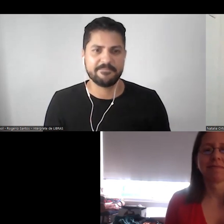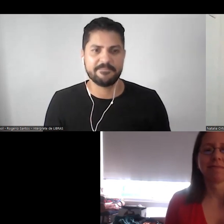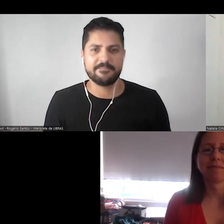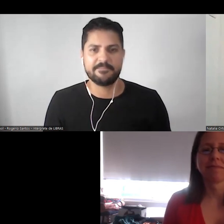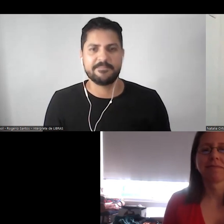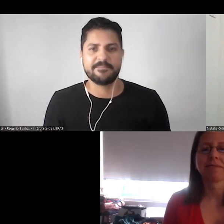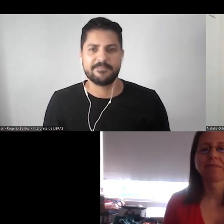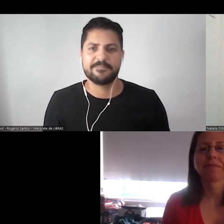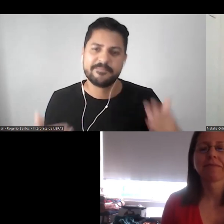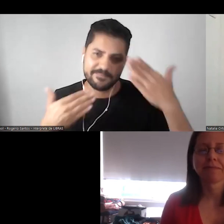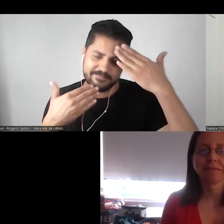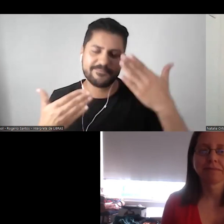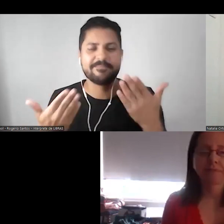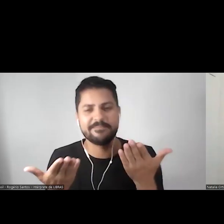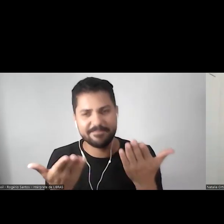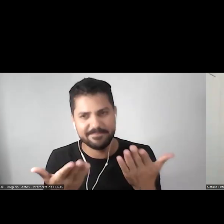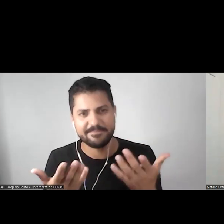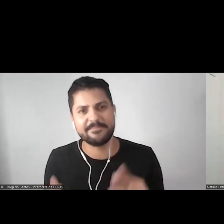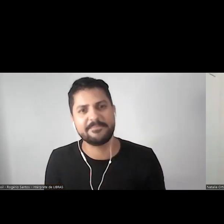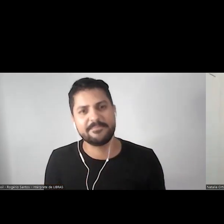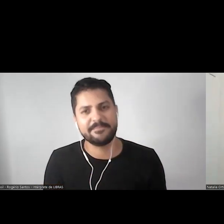Muchas gracias, dijo Macarena.